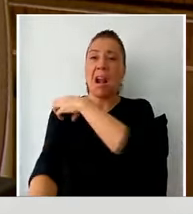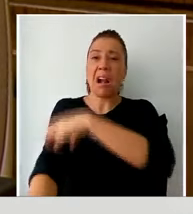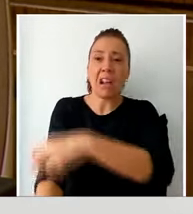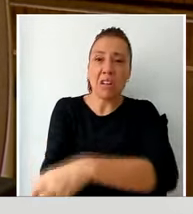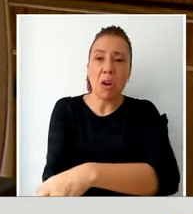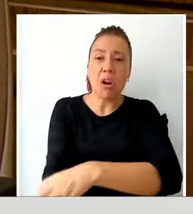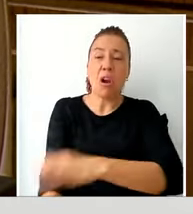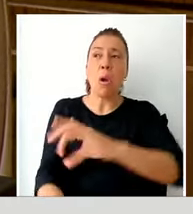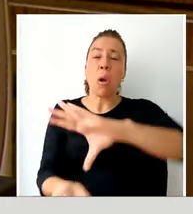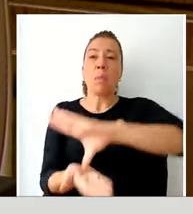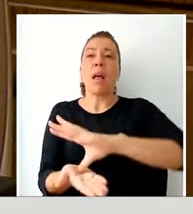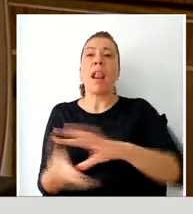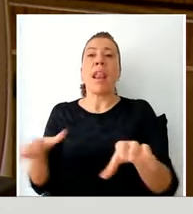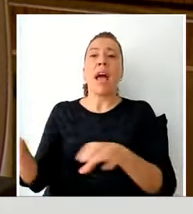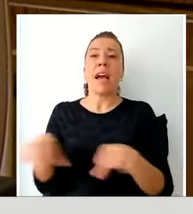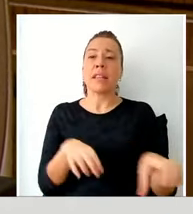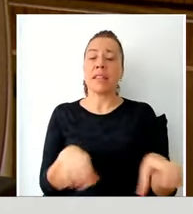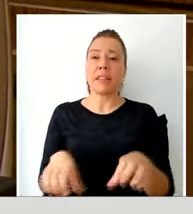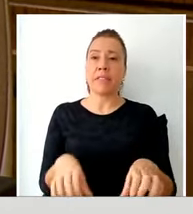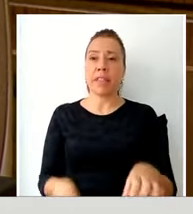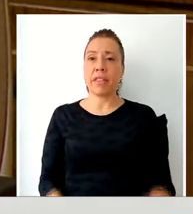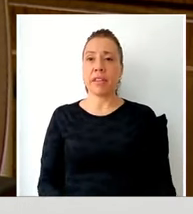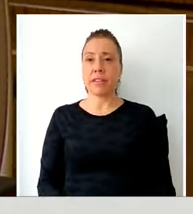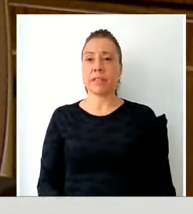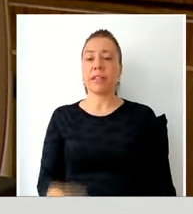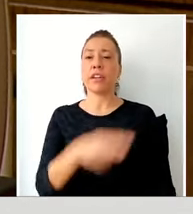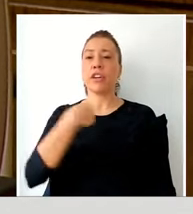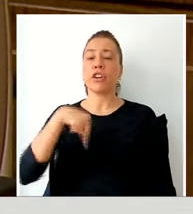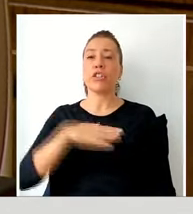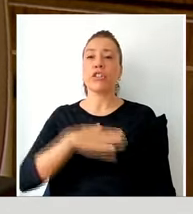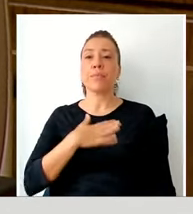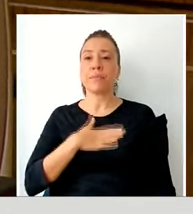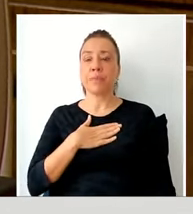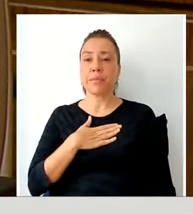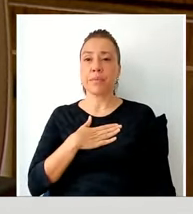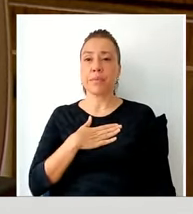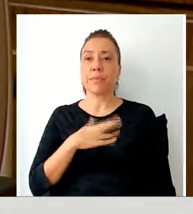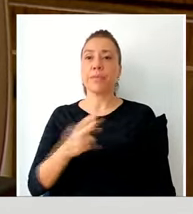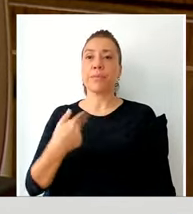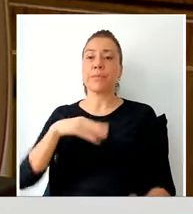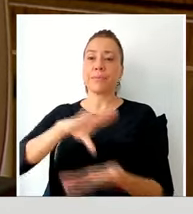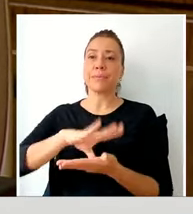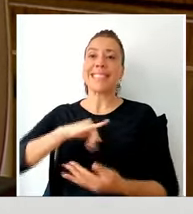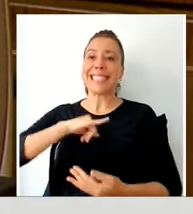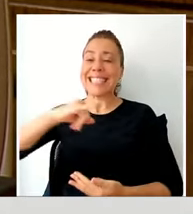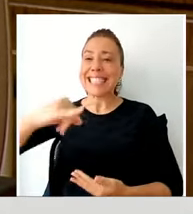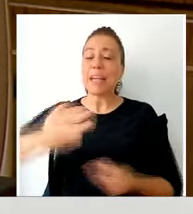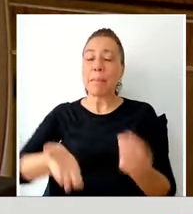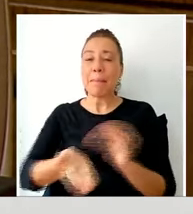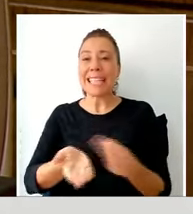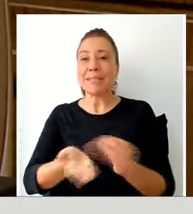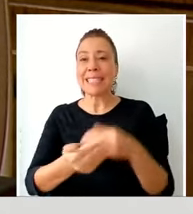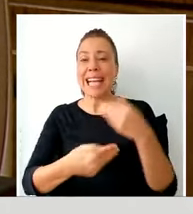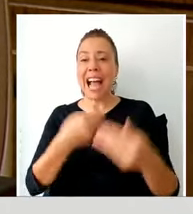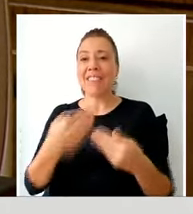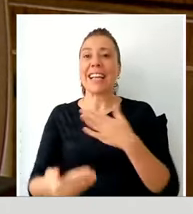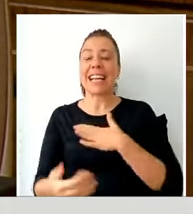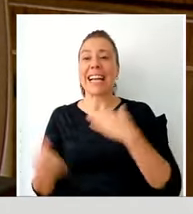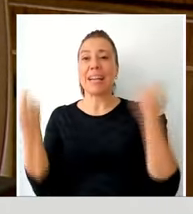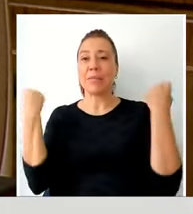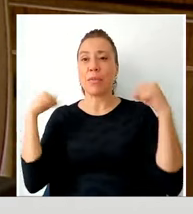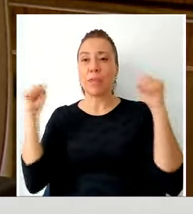que que nosotros queremos que nuestro país siga avanzando queremos que el deporte